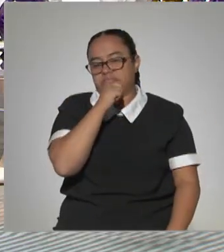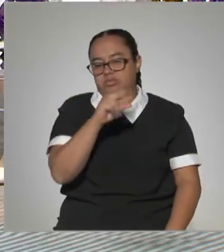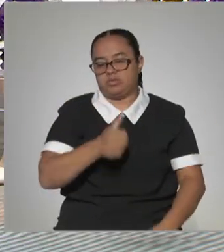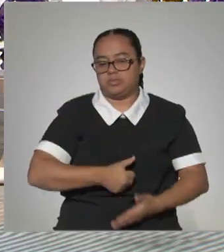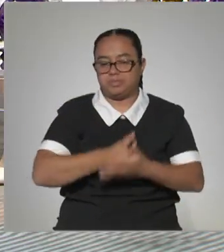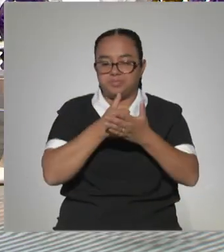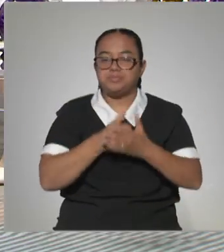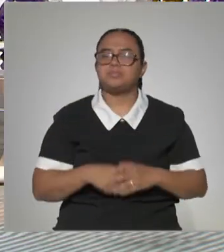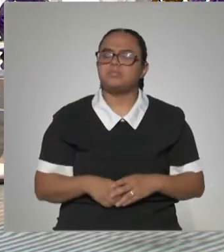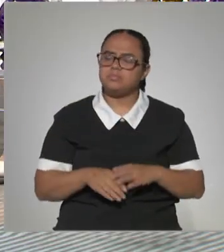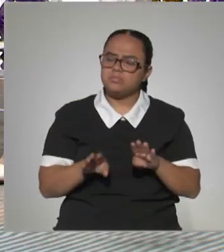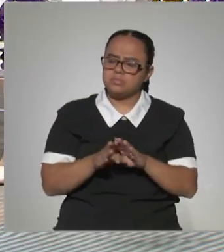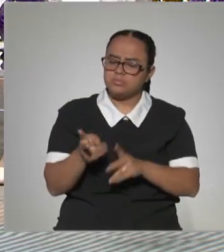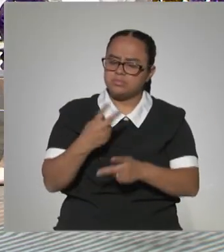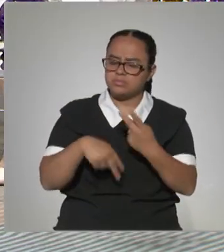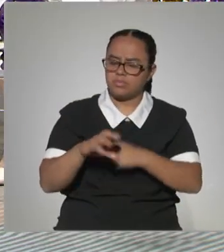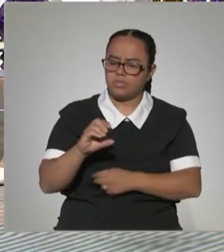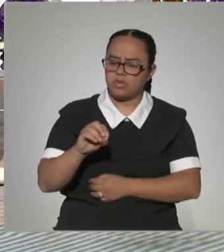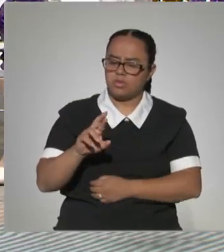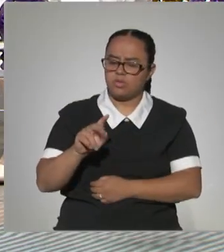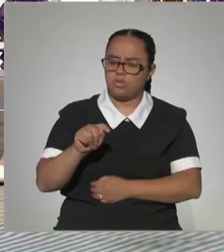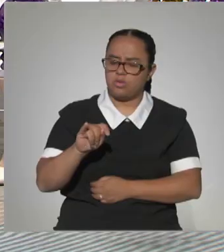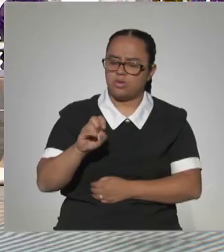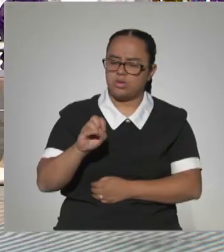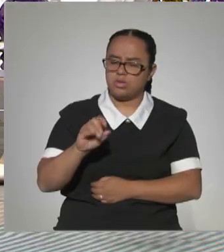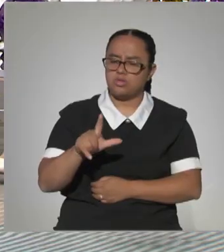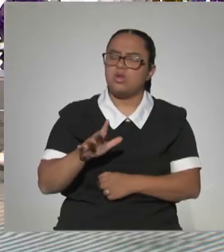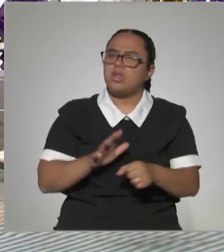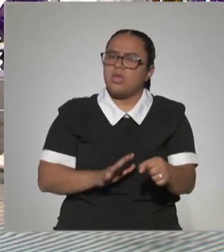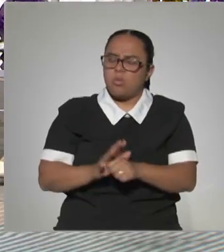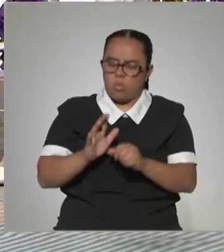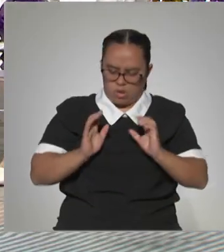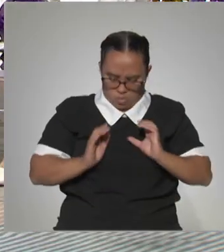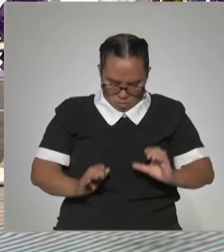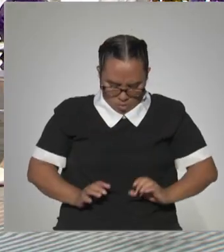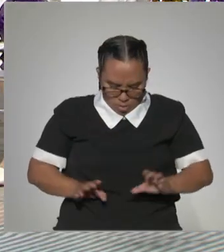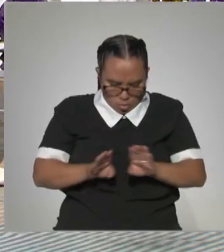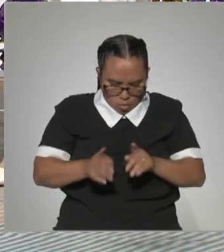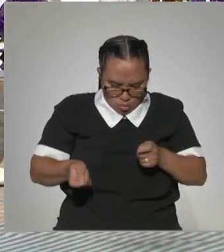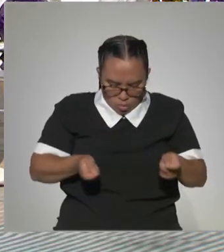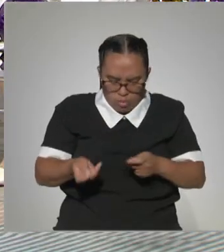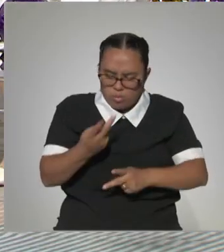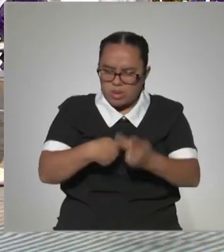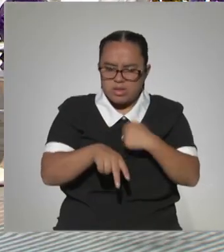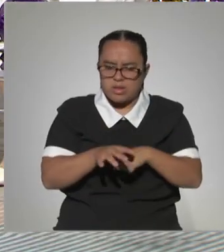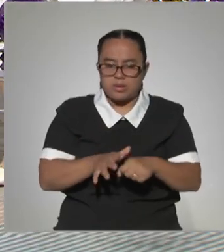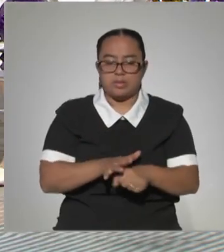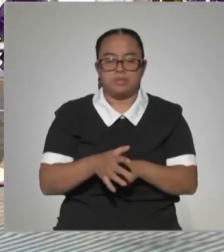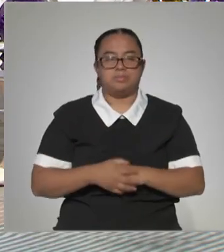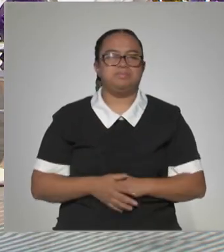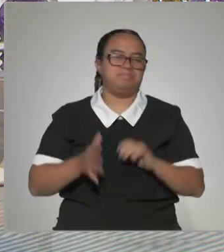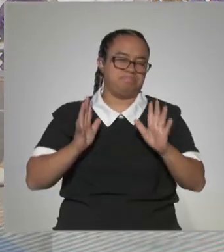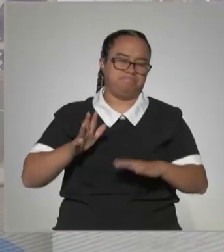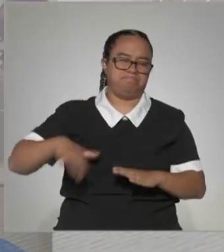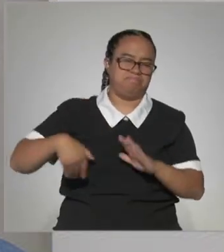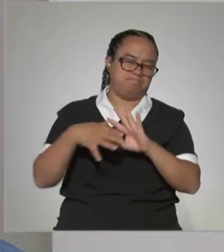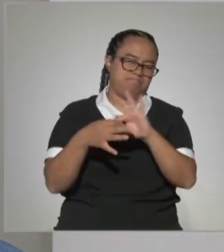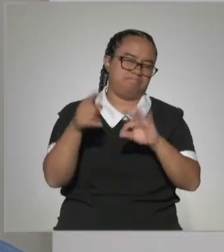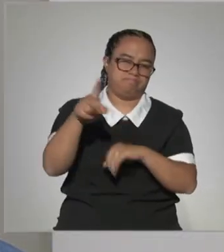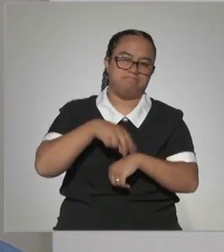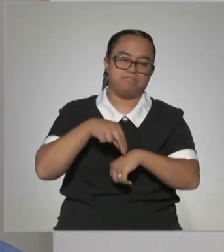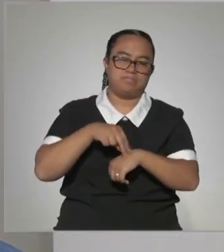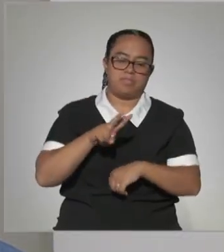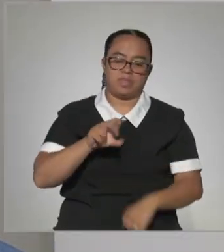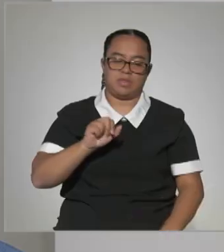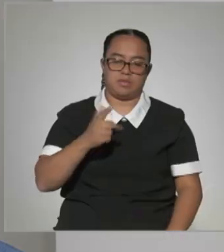produce el cortisol y qué órganos participan en su regulación? Bueno, lo dijo bien la doctora Vargas,